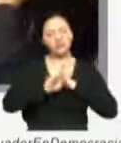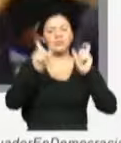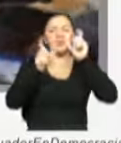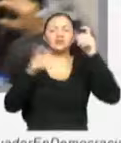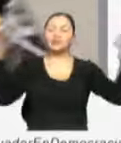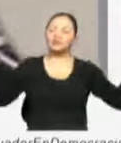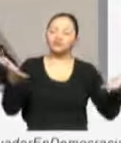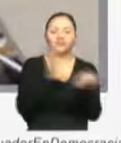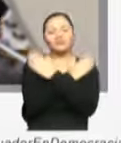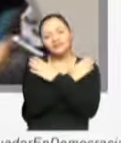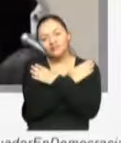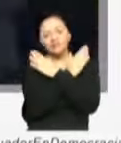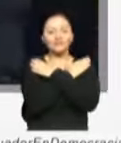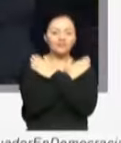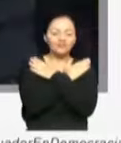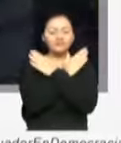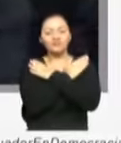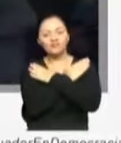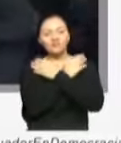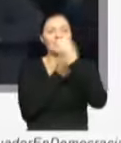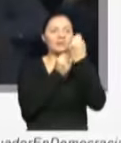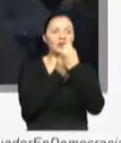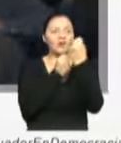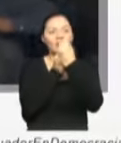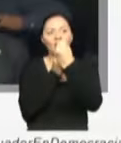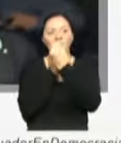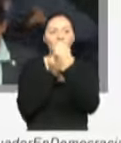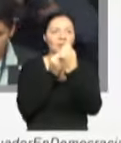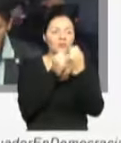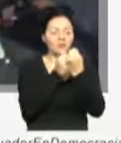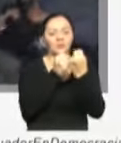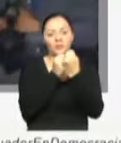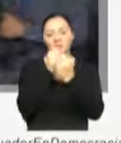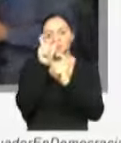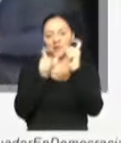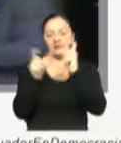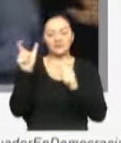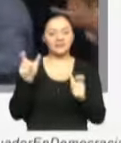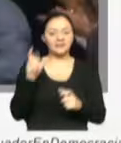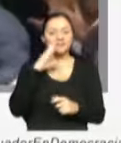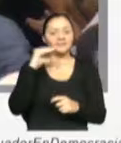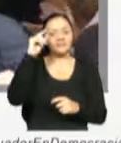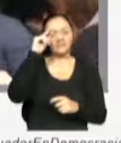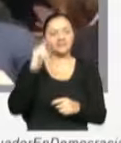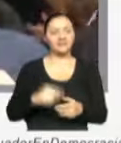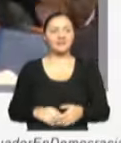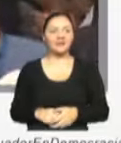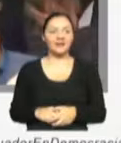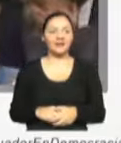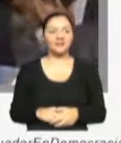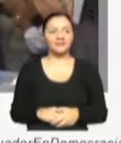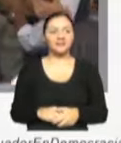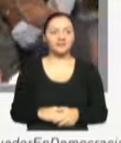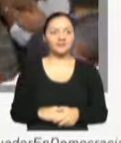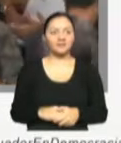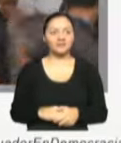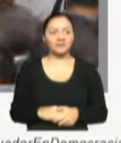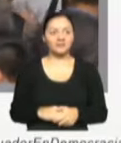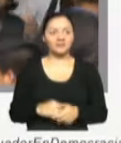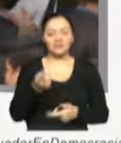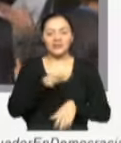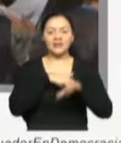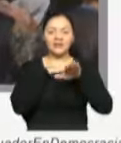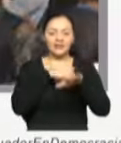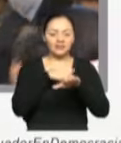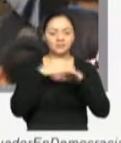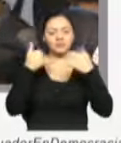varias personas, simpatizantes, por supuesto, también, y seguidores del presidente de la República, Rafael Correa Delgado, que han respaldado y